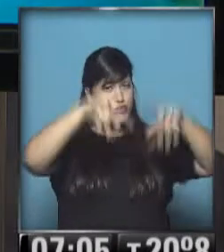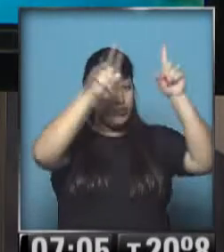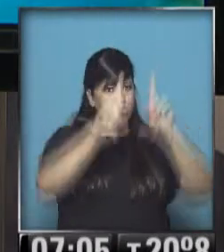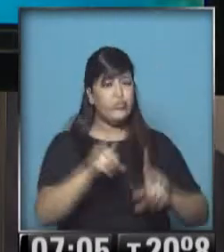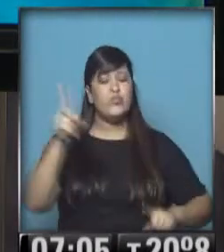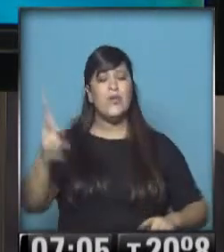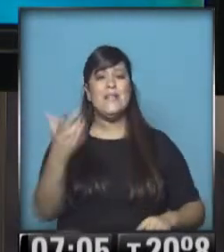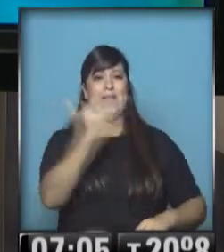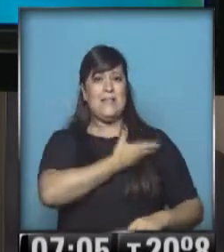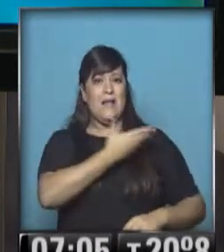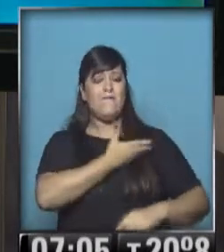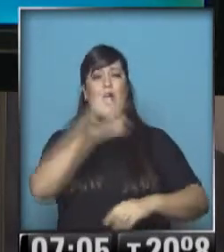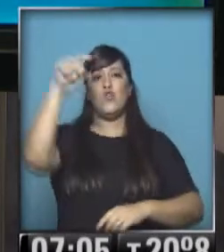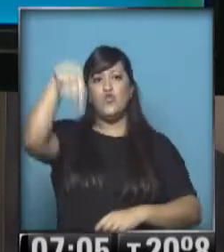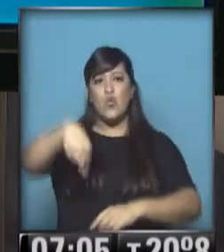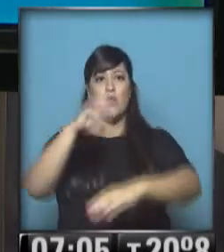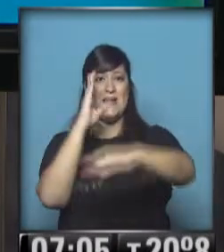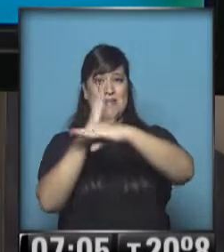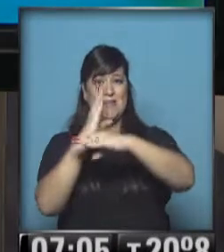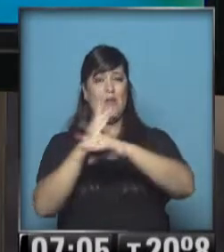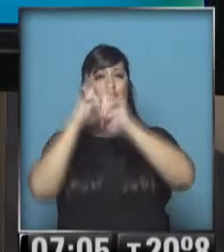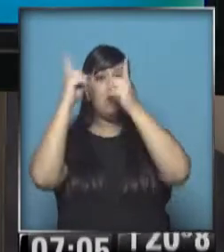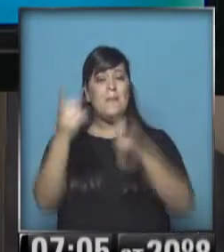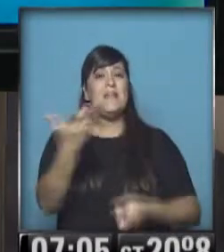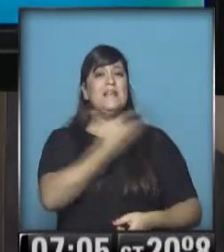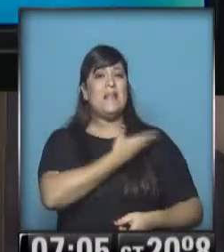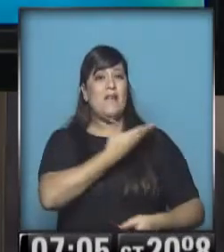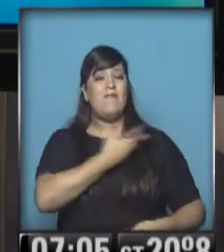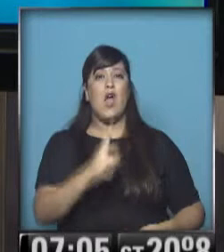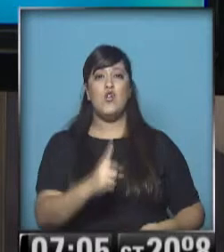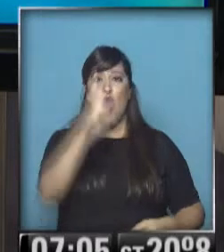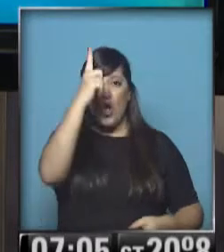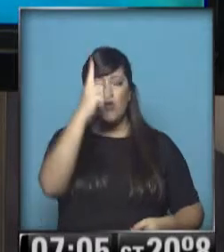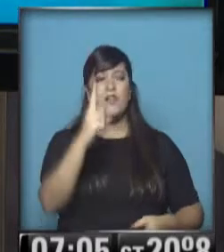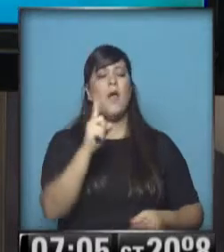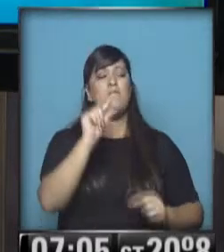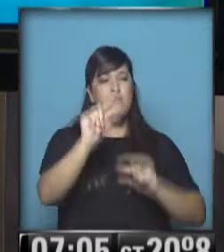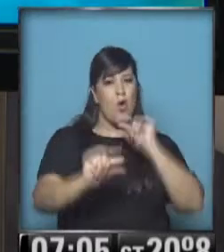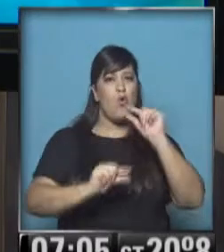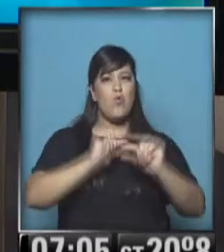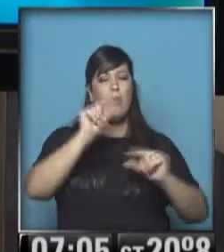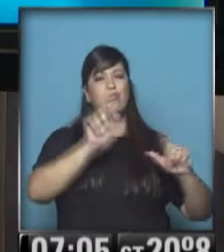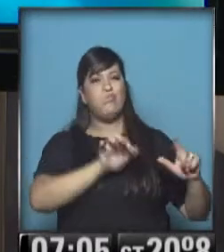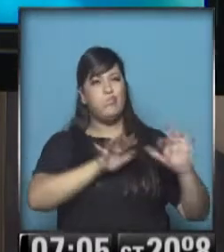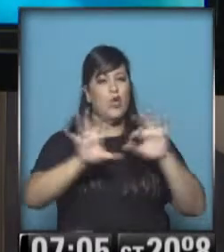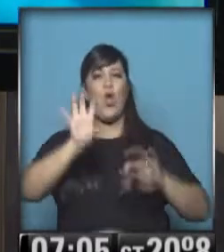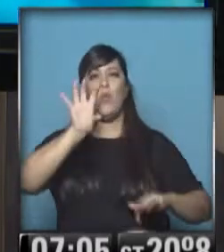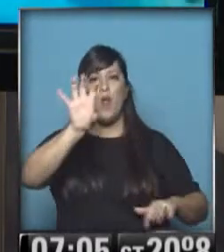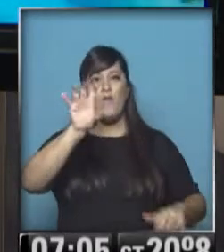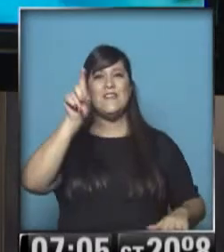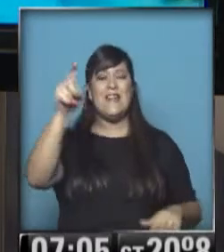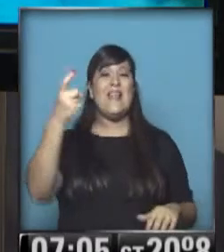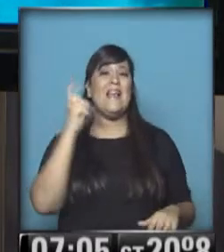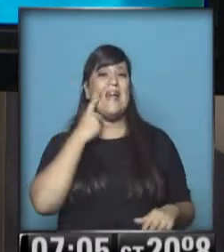sur y centro, también van a ir para el norte de Santa Fe y lentamente van a ir cubriendo la provincia de